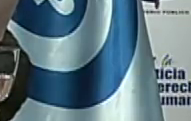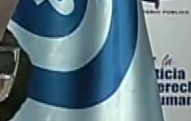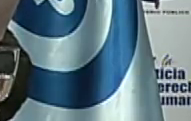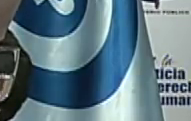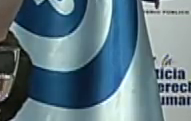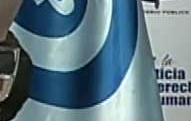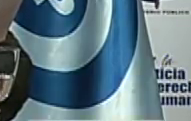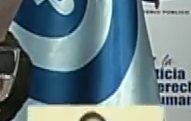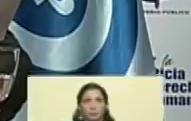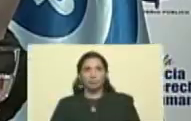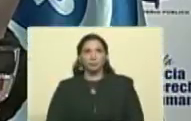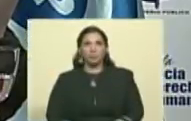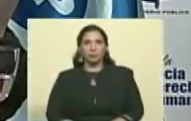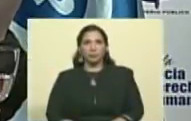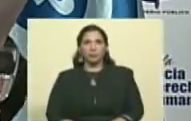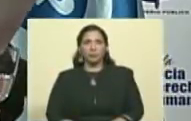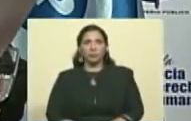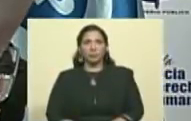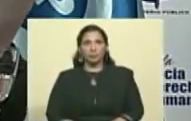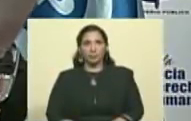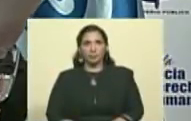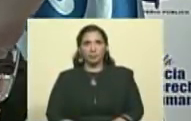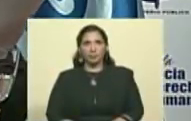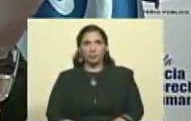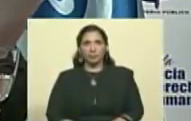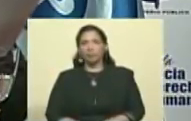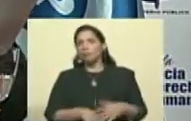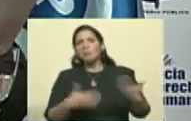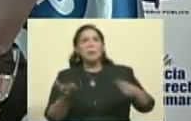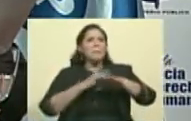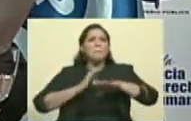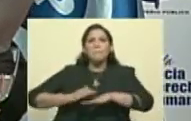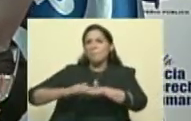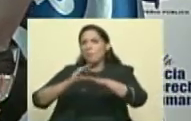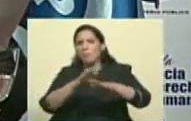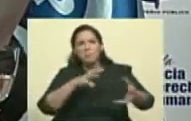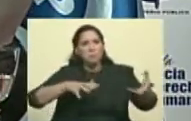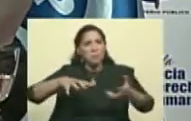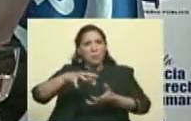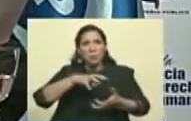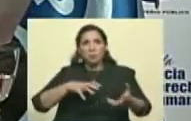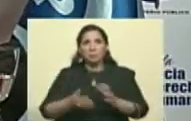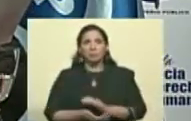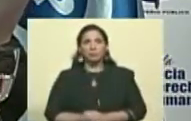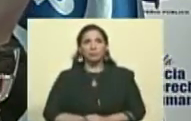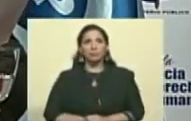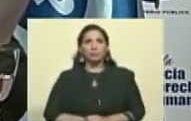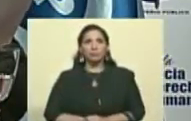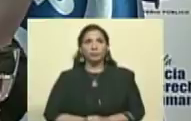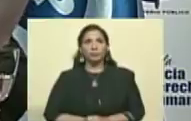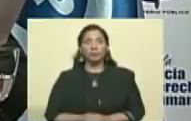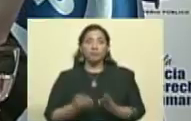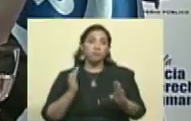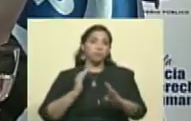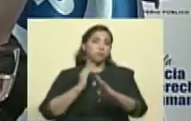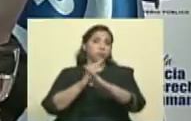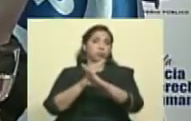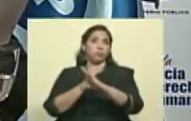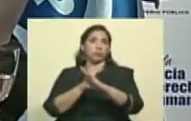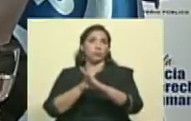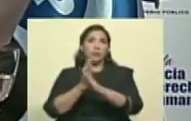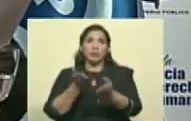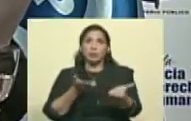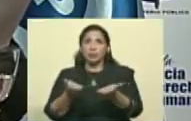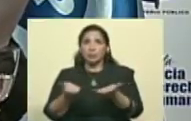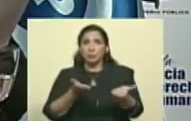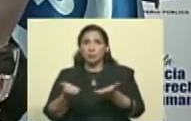oportuna de falla. ¿Qué ocasionó esta situación? La paralización del servicio